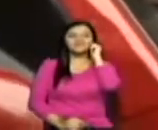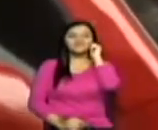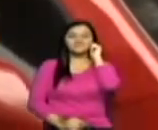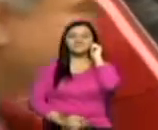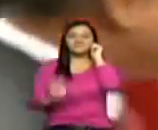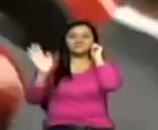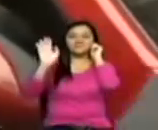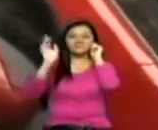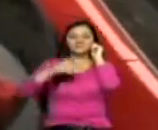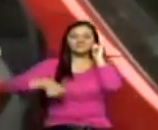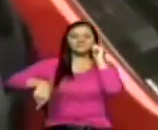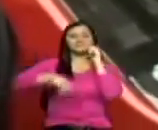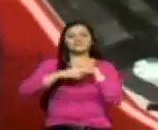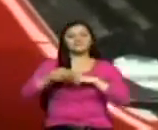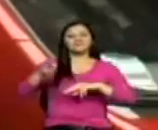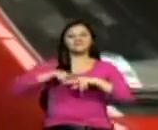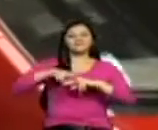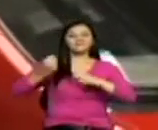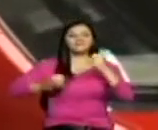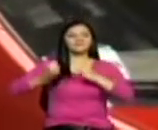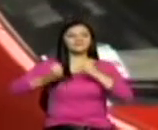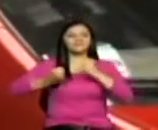los medios, aborda su vehículo